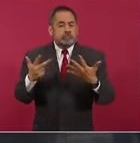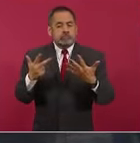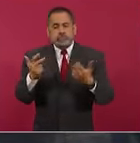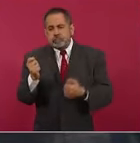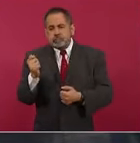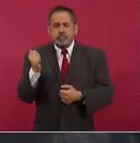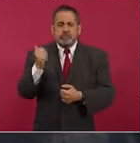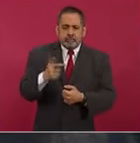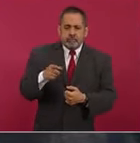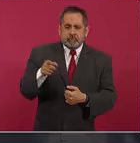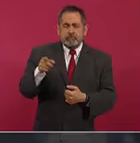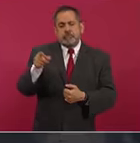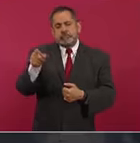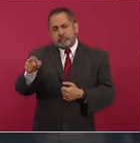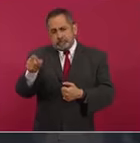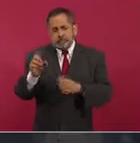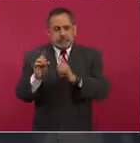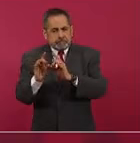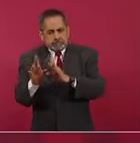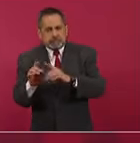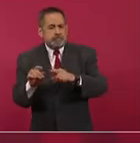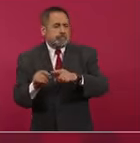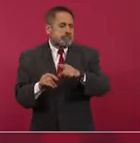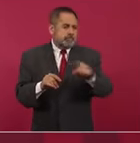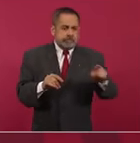algún hecho, algún